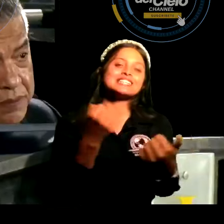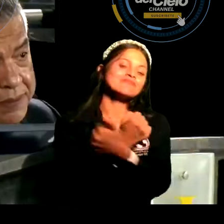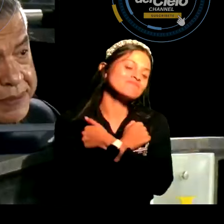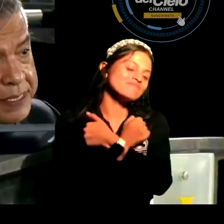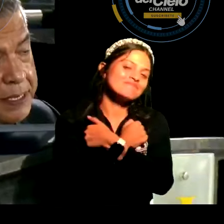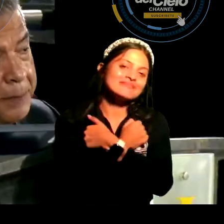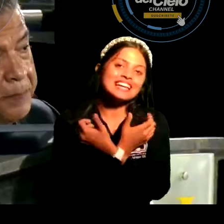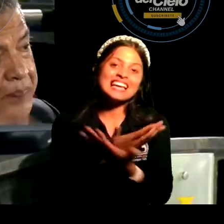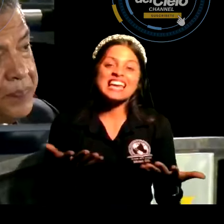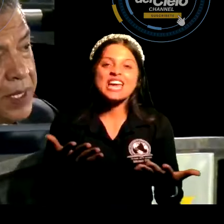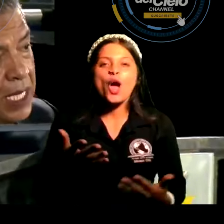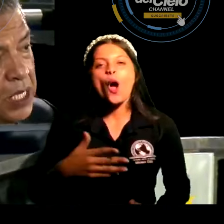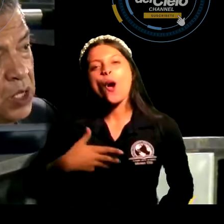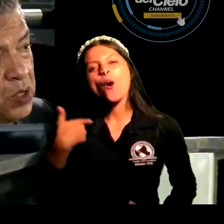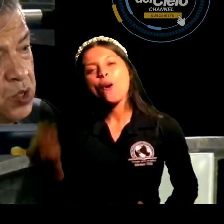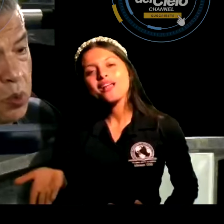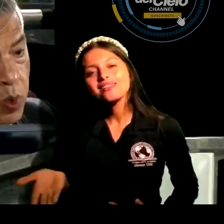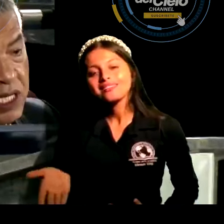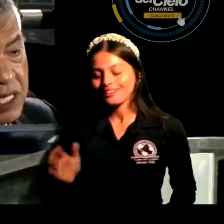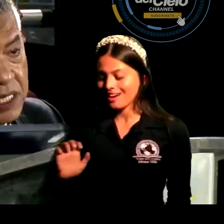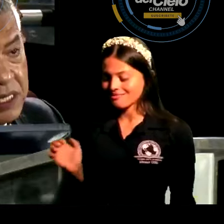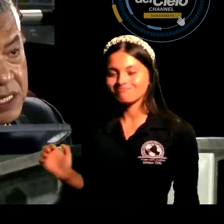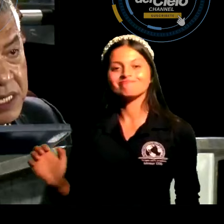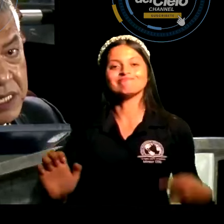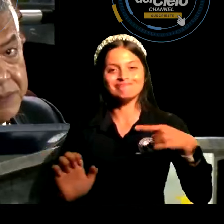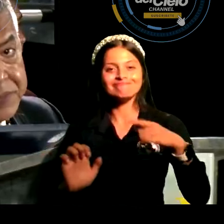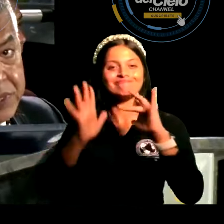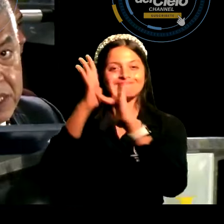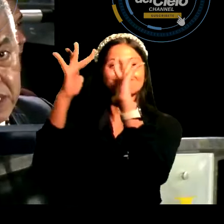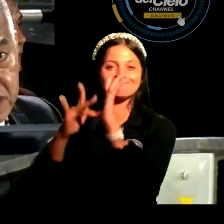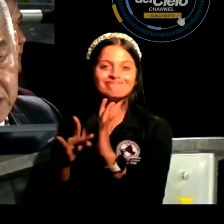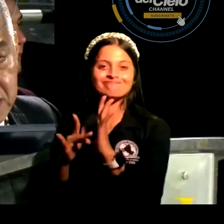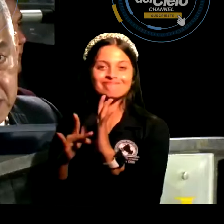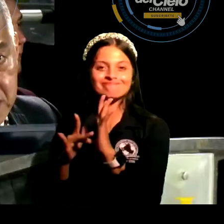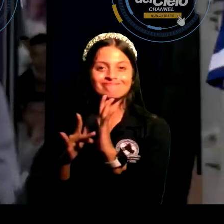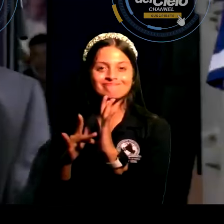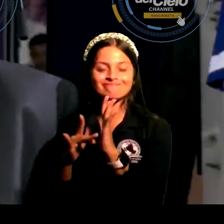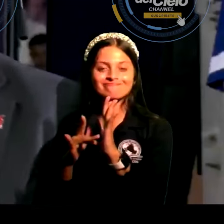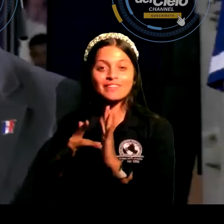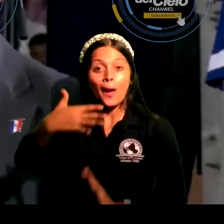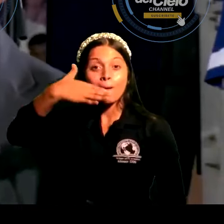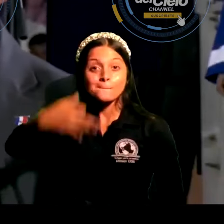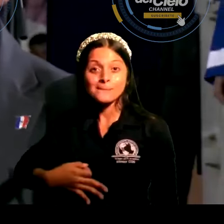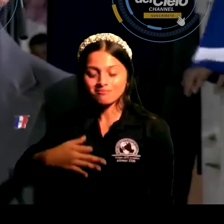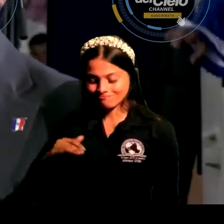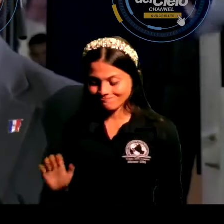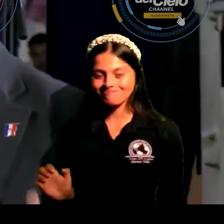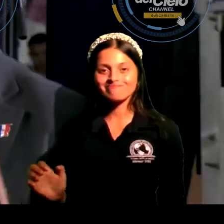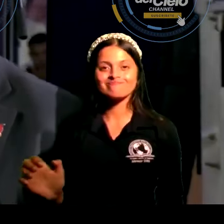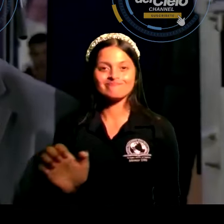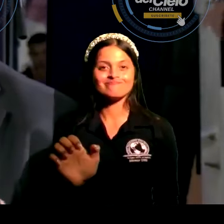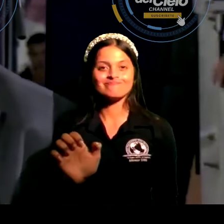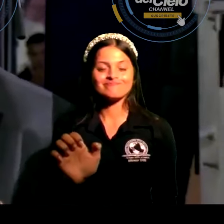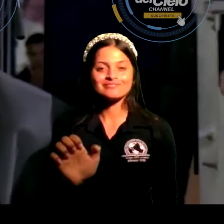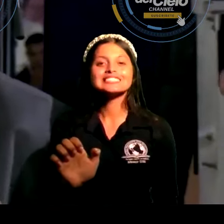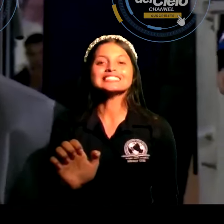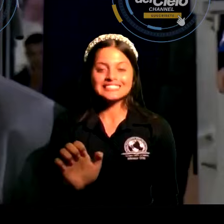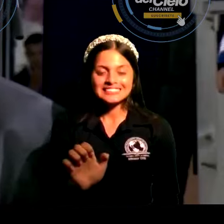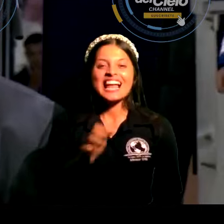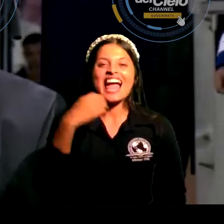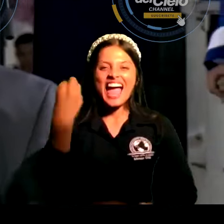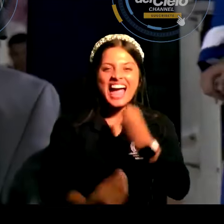el Evangelio de Jesucristo. El verdadero Evangelio se ajusta a